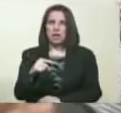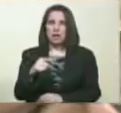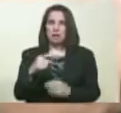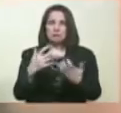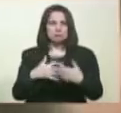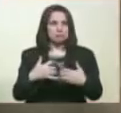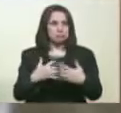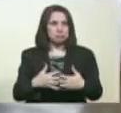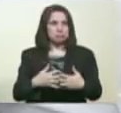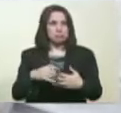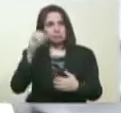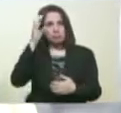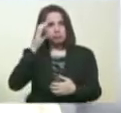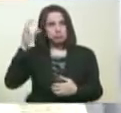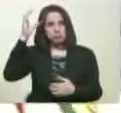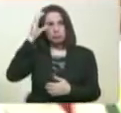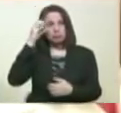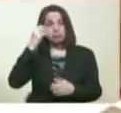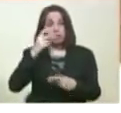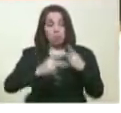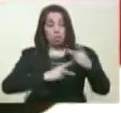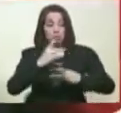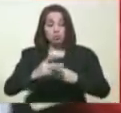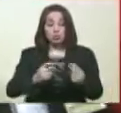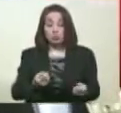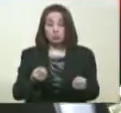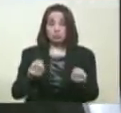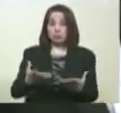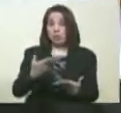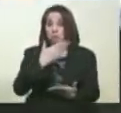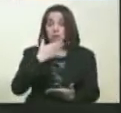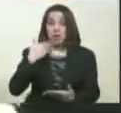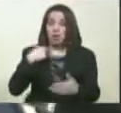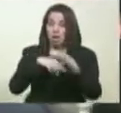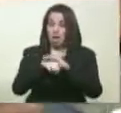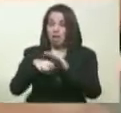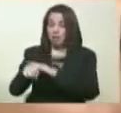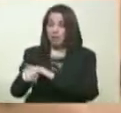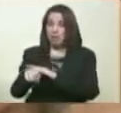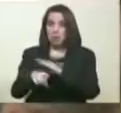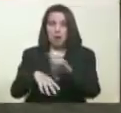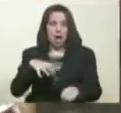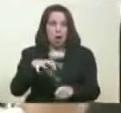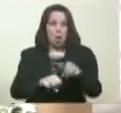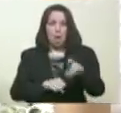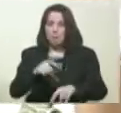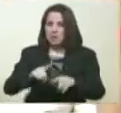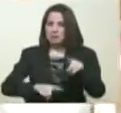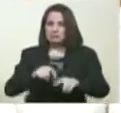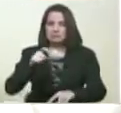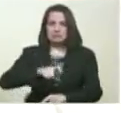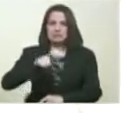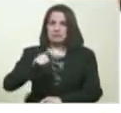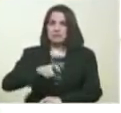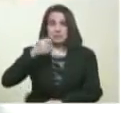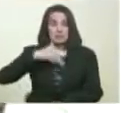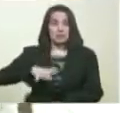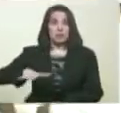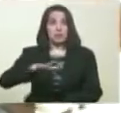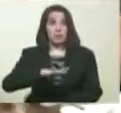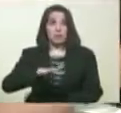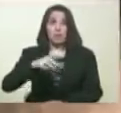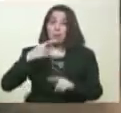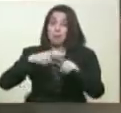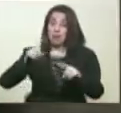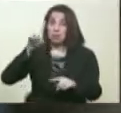la producción y satisfacción del mercado interno, de la demanda de nuestro pueblo, pero también tienen potencialidades